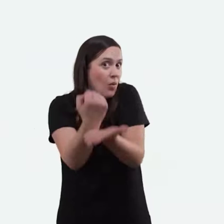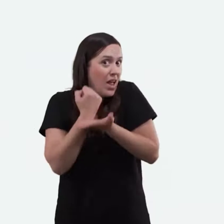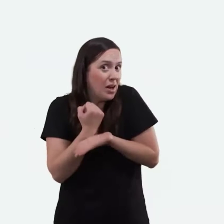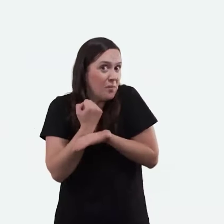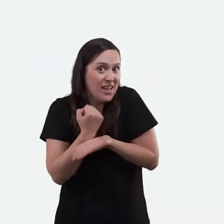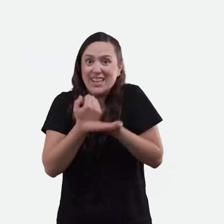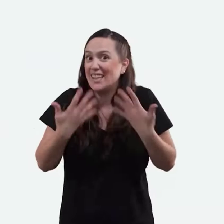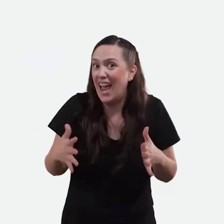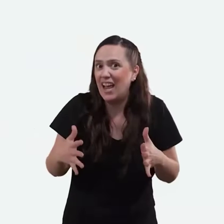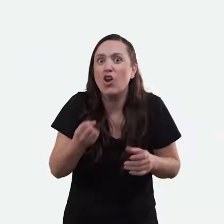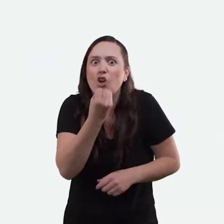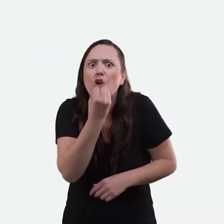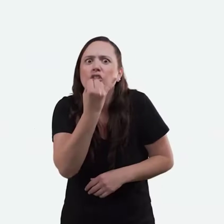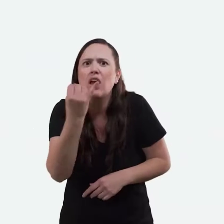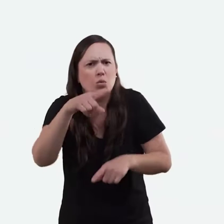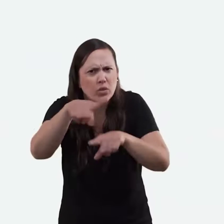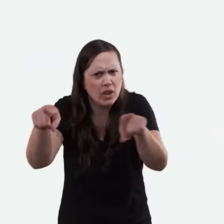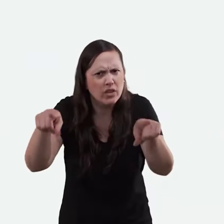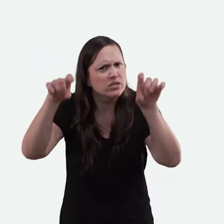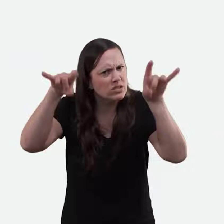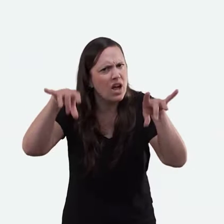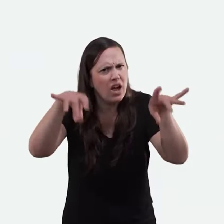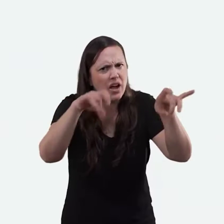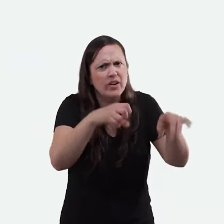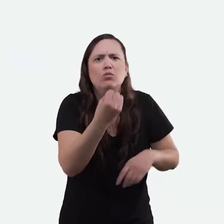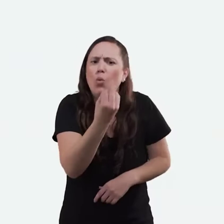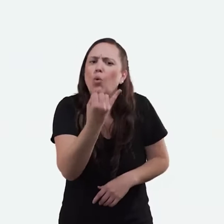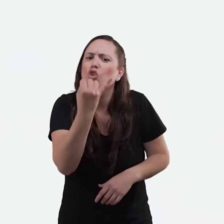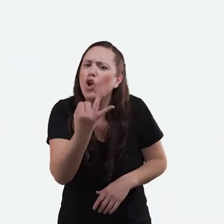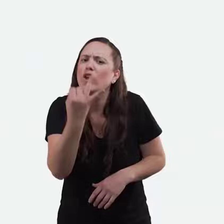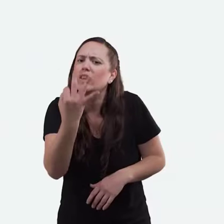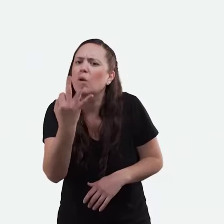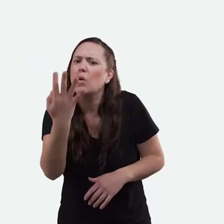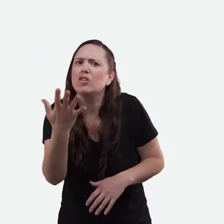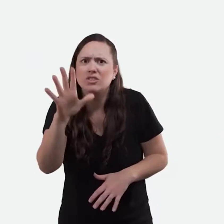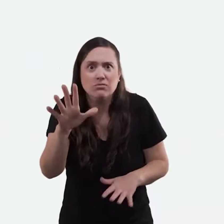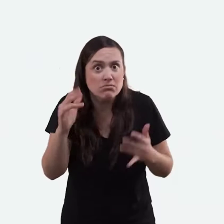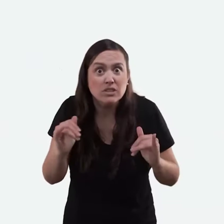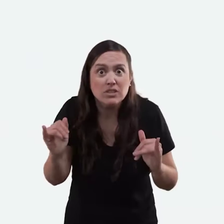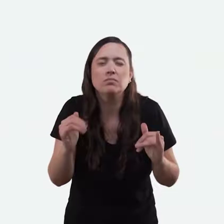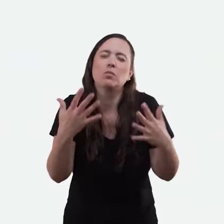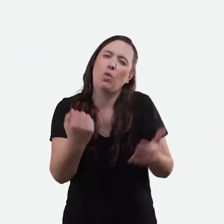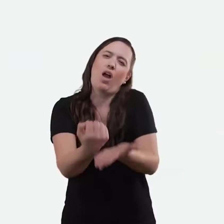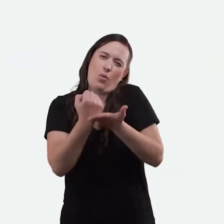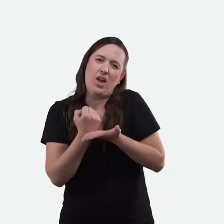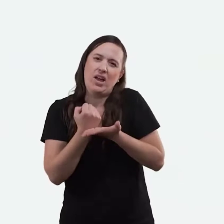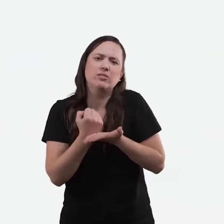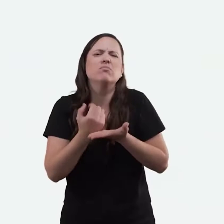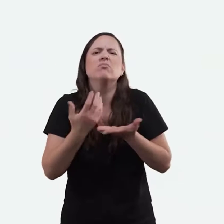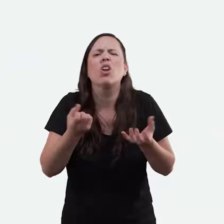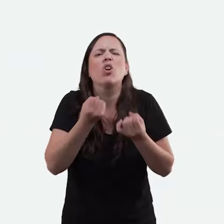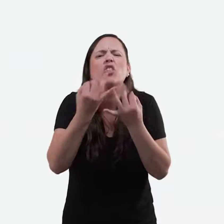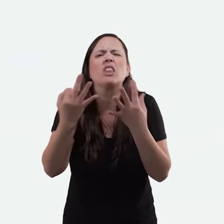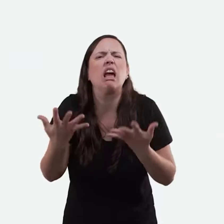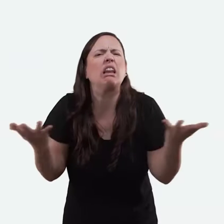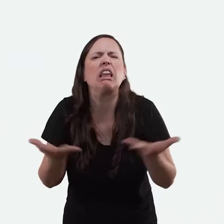ayudar? ¿Sí? ¿Ustedes saben contar hasta 5? 1, 2, 3, 4, 5. Entonces, si saben, ayúdenme